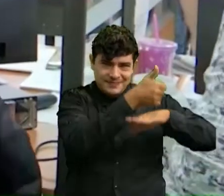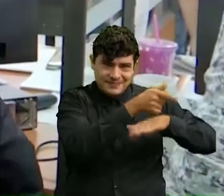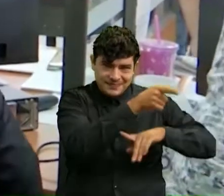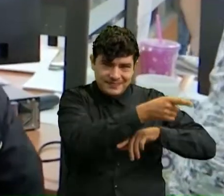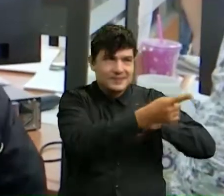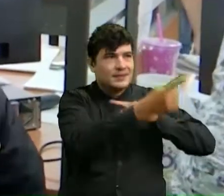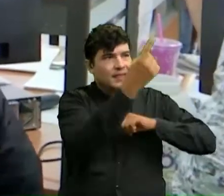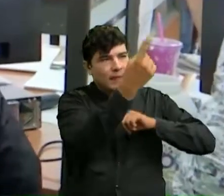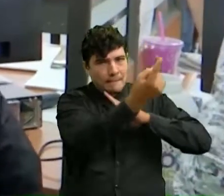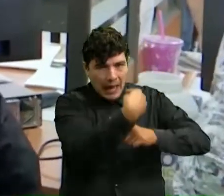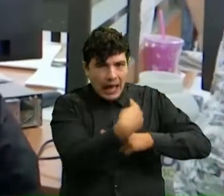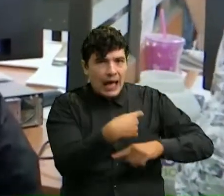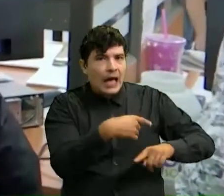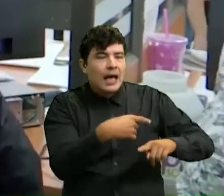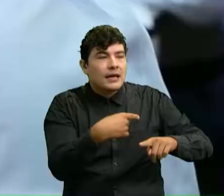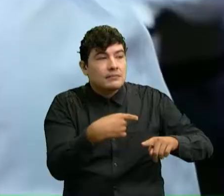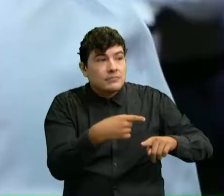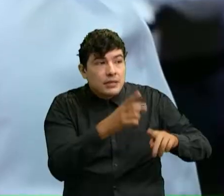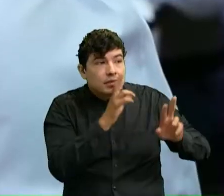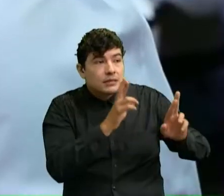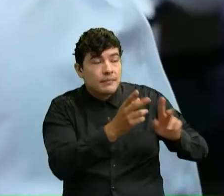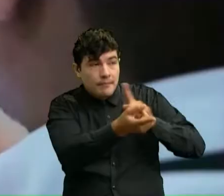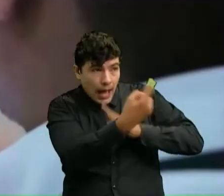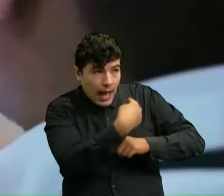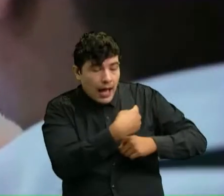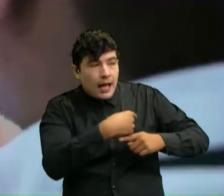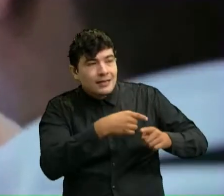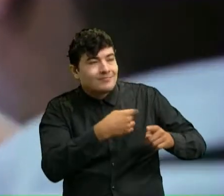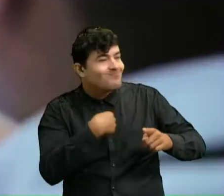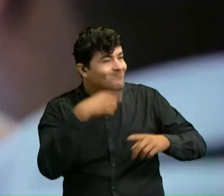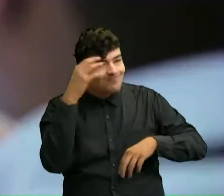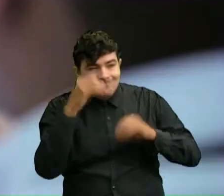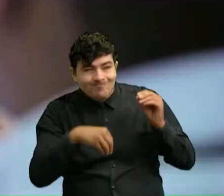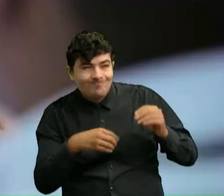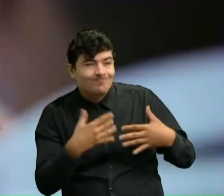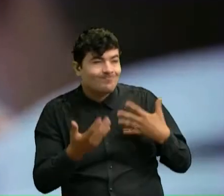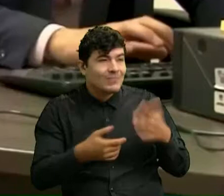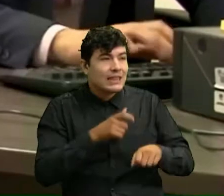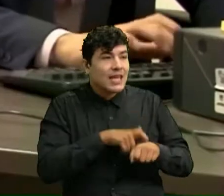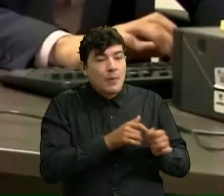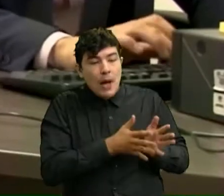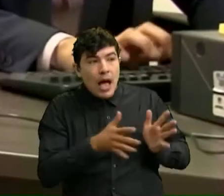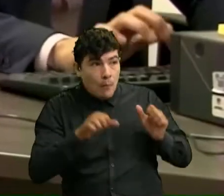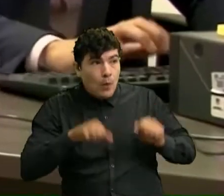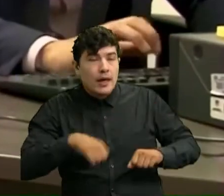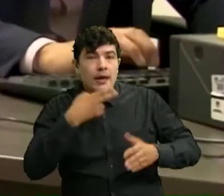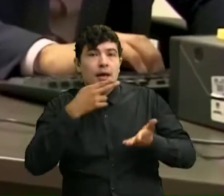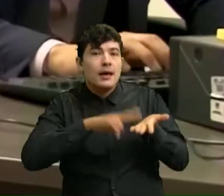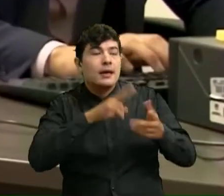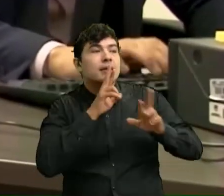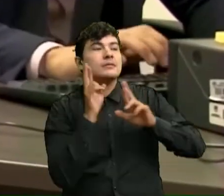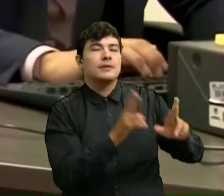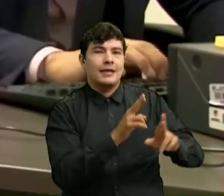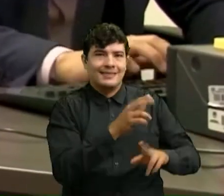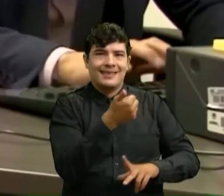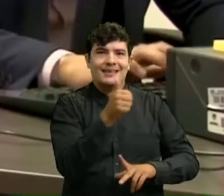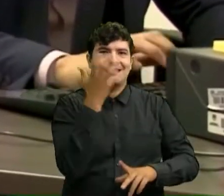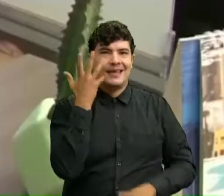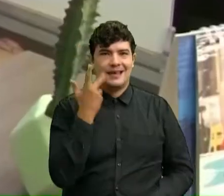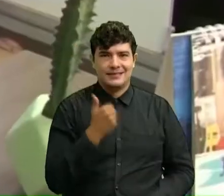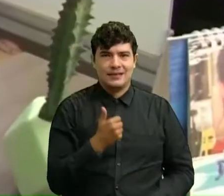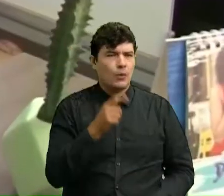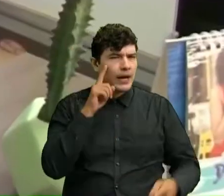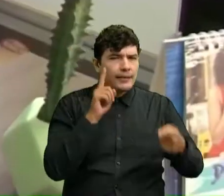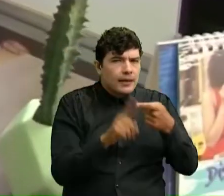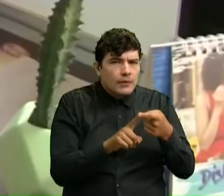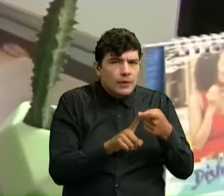dictó la decisión dentro de los 10 días siguientes a la notificación para que éste pueda resolverlo. Lo que busca el recurso de reposición